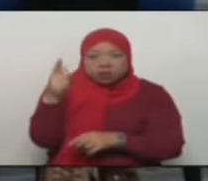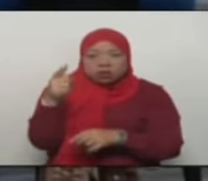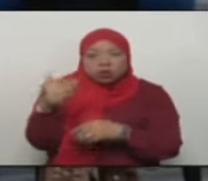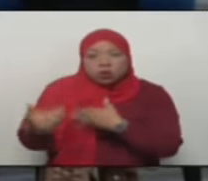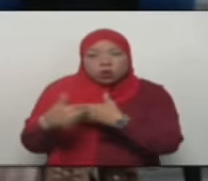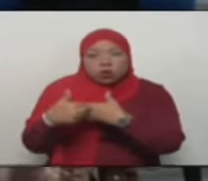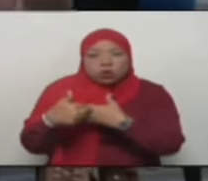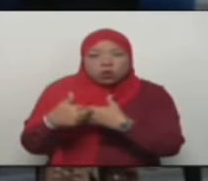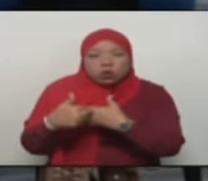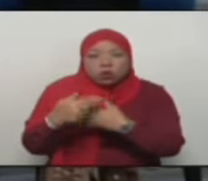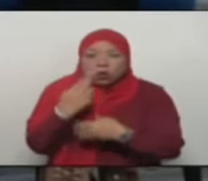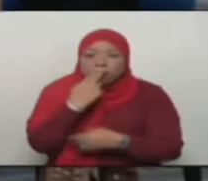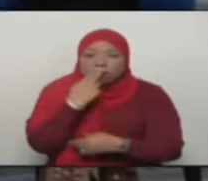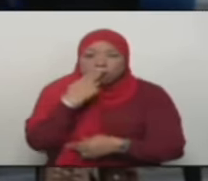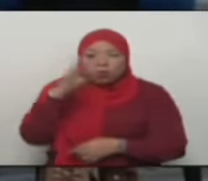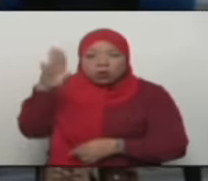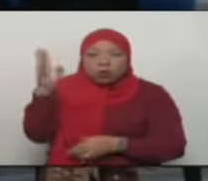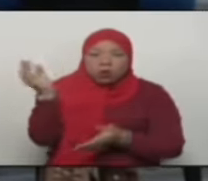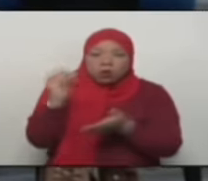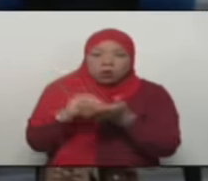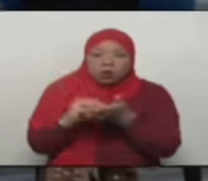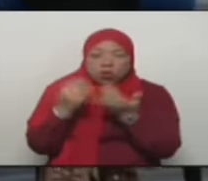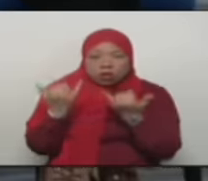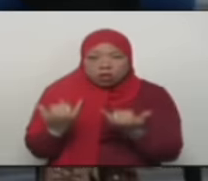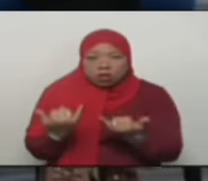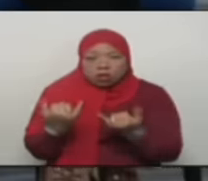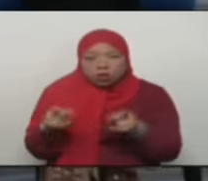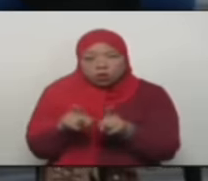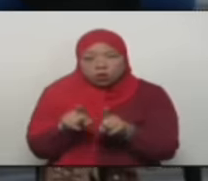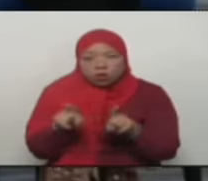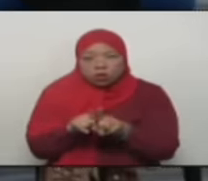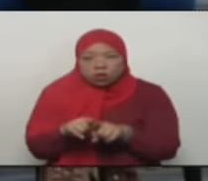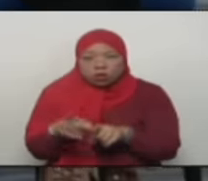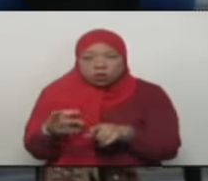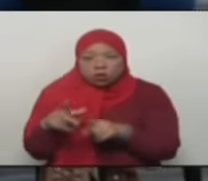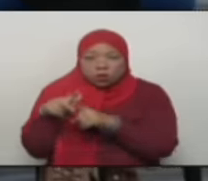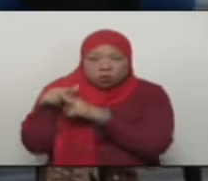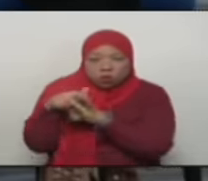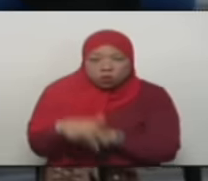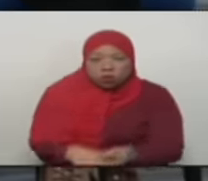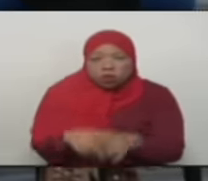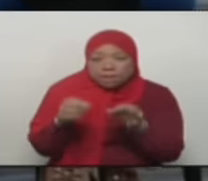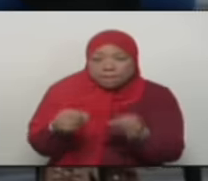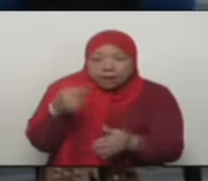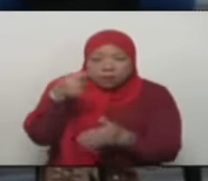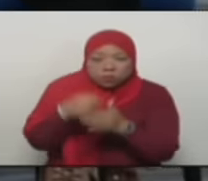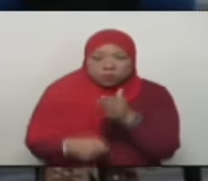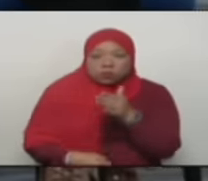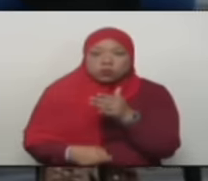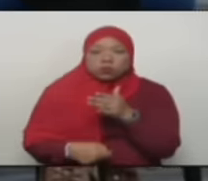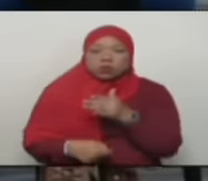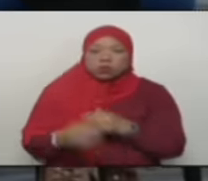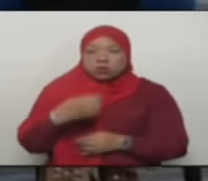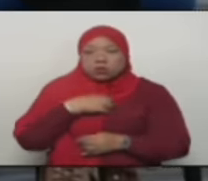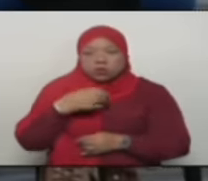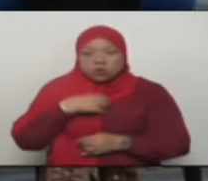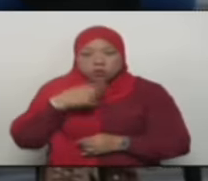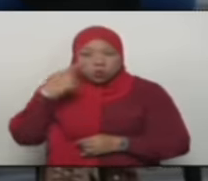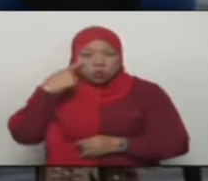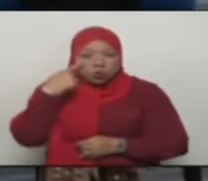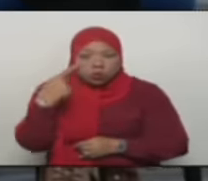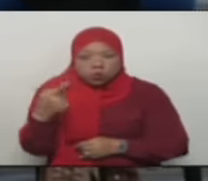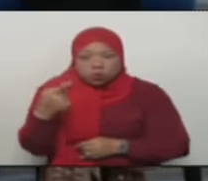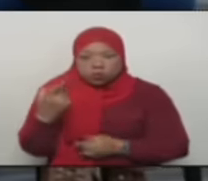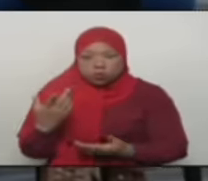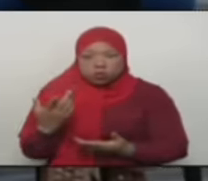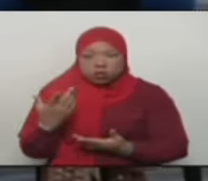con Hitler. Otro tanto están haciendo ahorita de manera muchísimo más peligrosa, porque no lo podemos ver, no lo